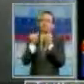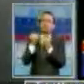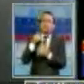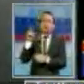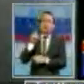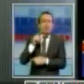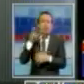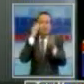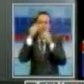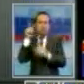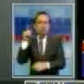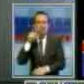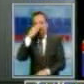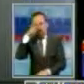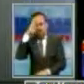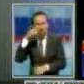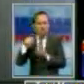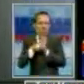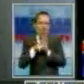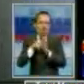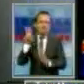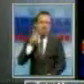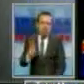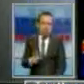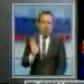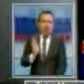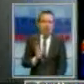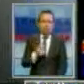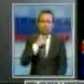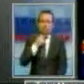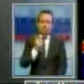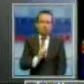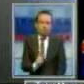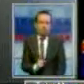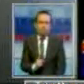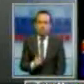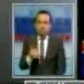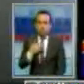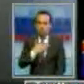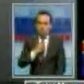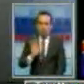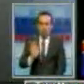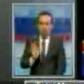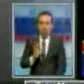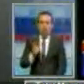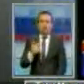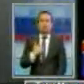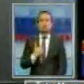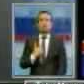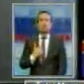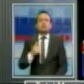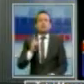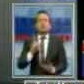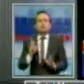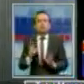que al menos a mí no me gustan, ¿no? La que estamos viviendo hoy día en Venezuela, o lo que se ha vivido en Cuba, que a mí al menos no me gusta, yo respeto a quienes le gusten,